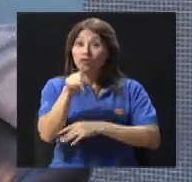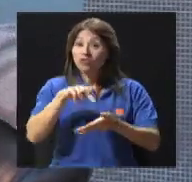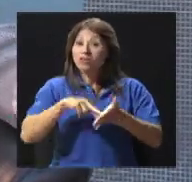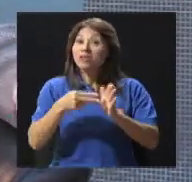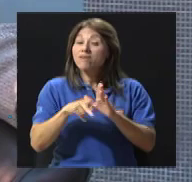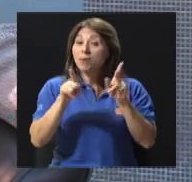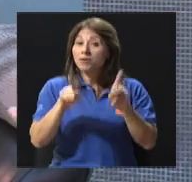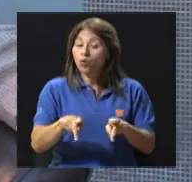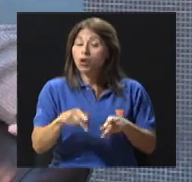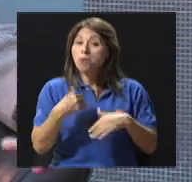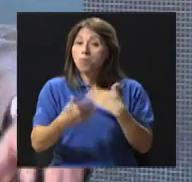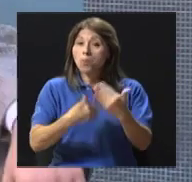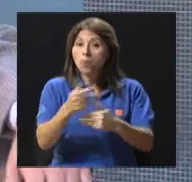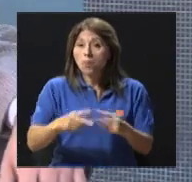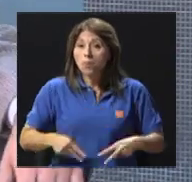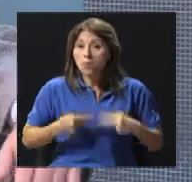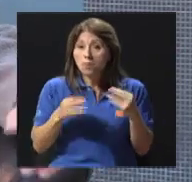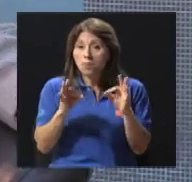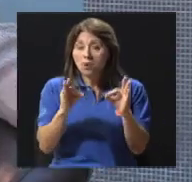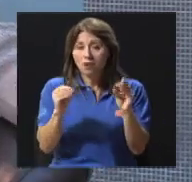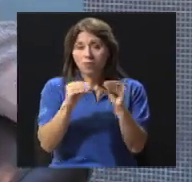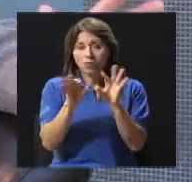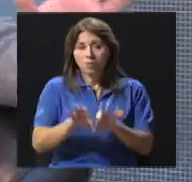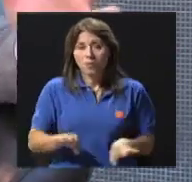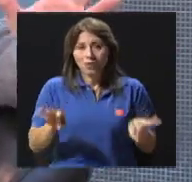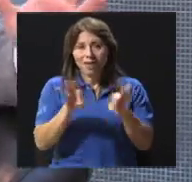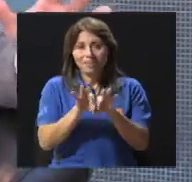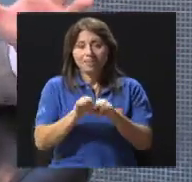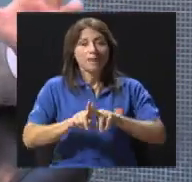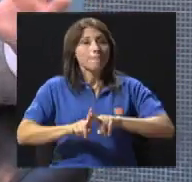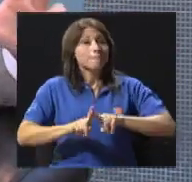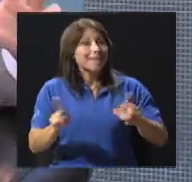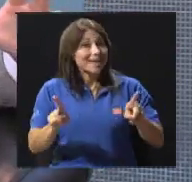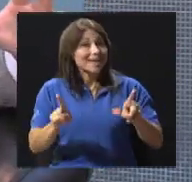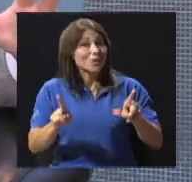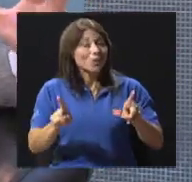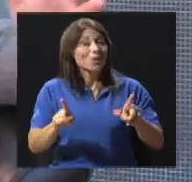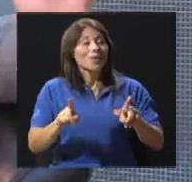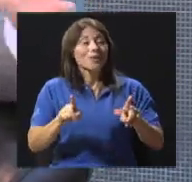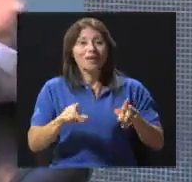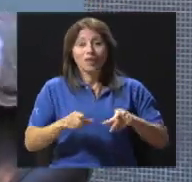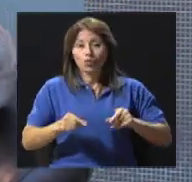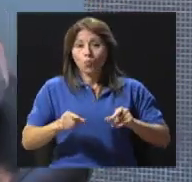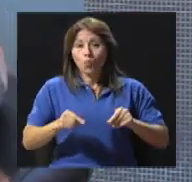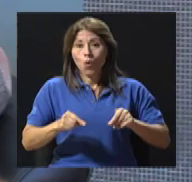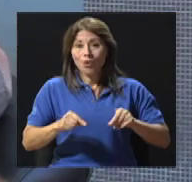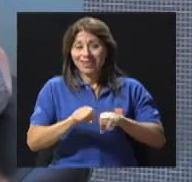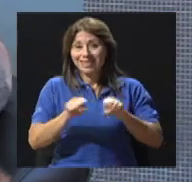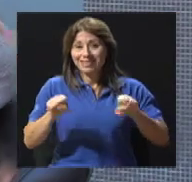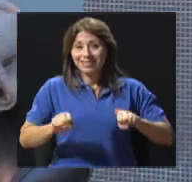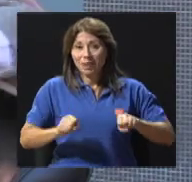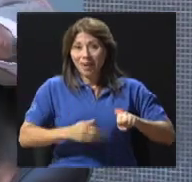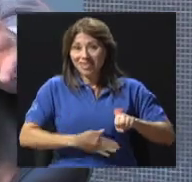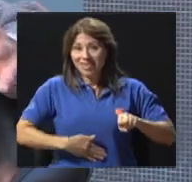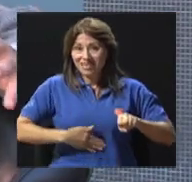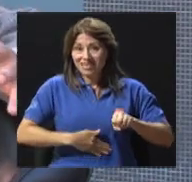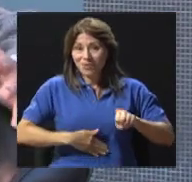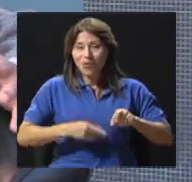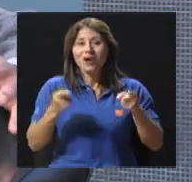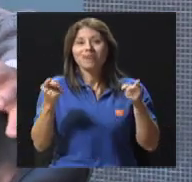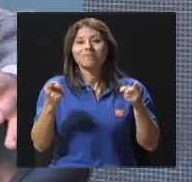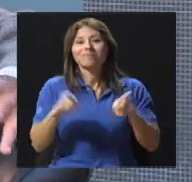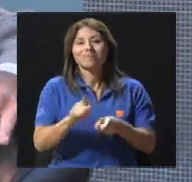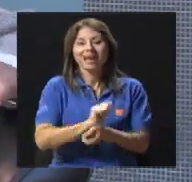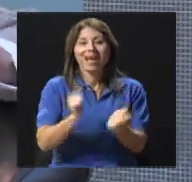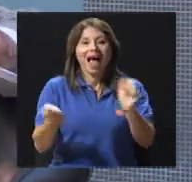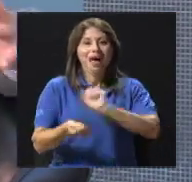posibilidad de supervivencia más importante a los países. Pero en los tumores del sistema digestivo, este comportamiento cambia si vemos el cáncer de